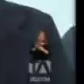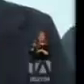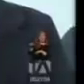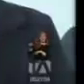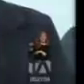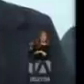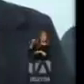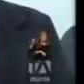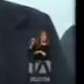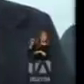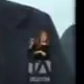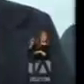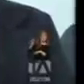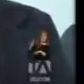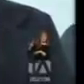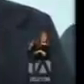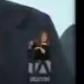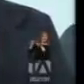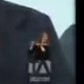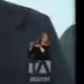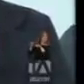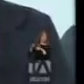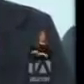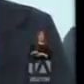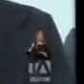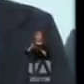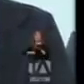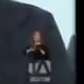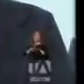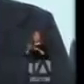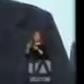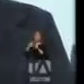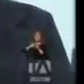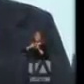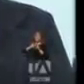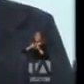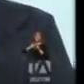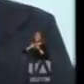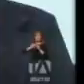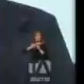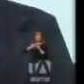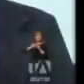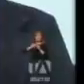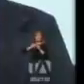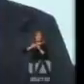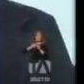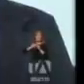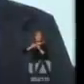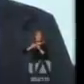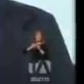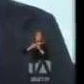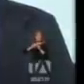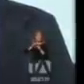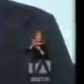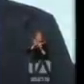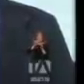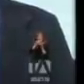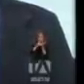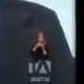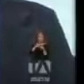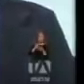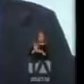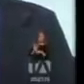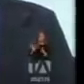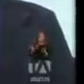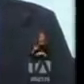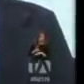uno de los jueces que conformaban ese tribunal no constaba ni siquiera en el cuadro de elegibles. Consiguientemente, ese